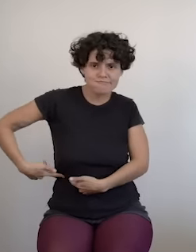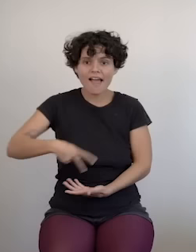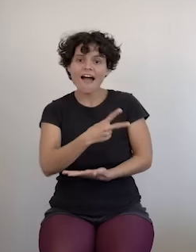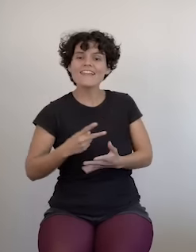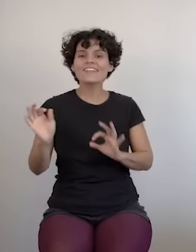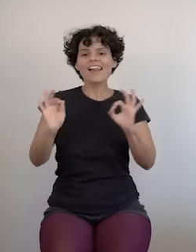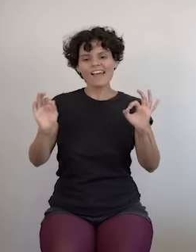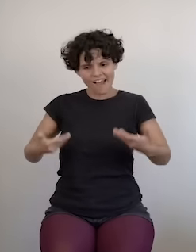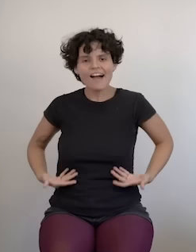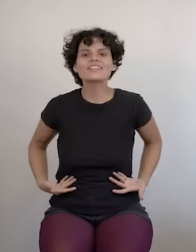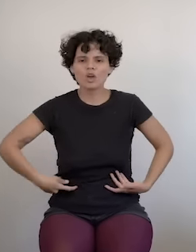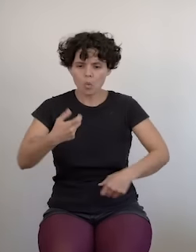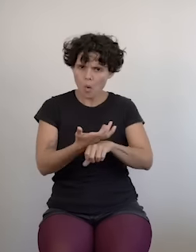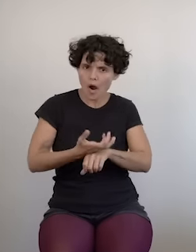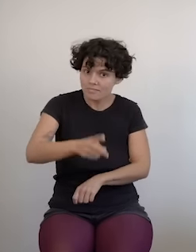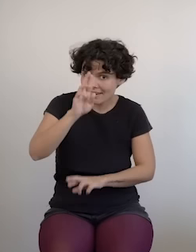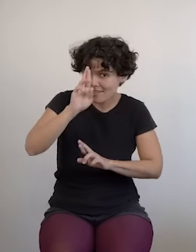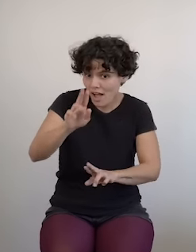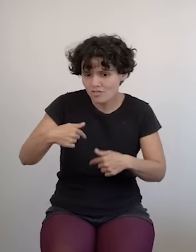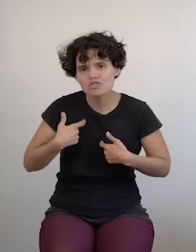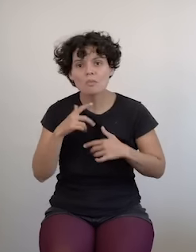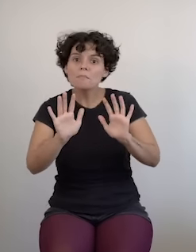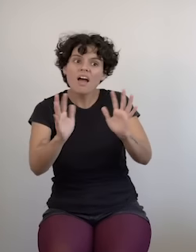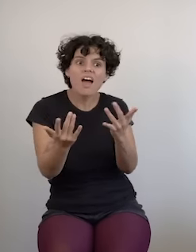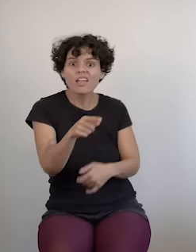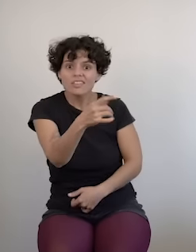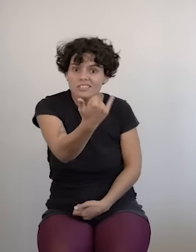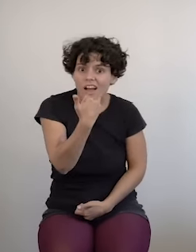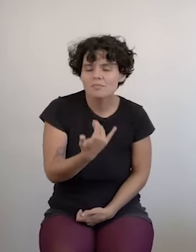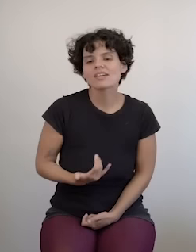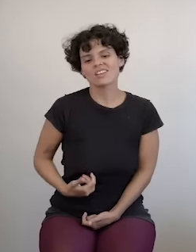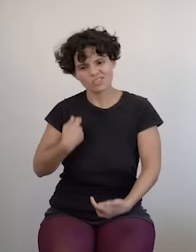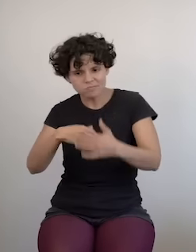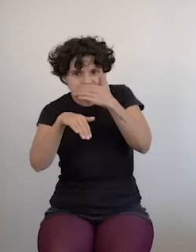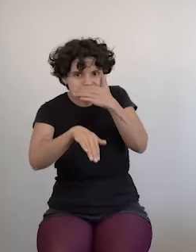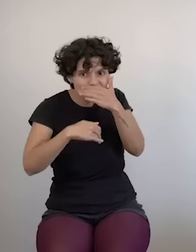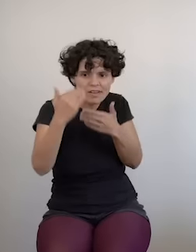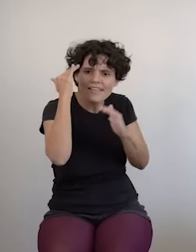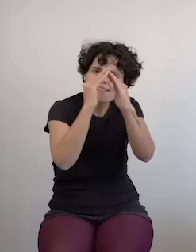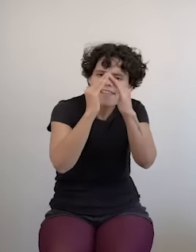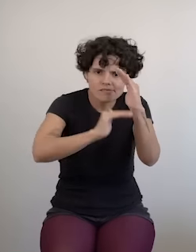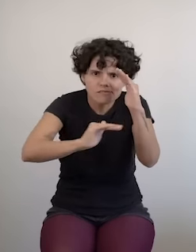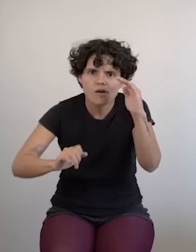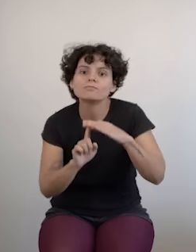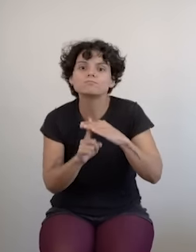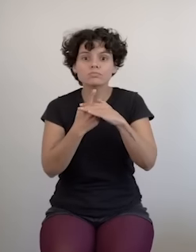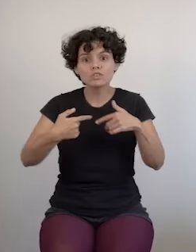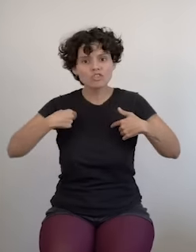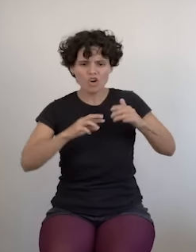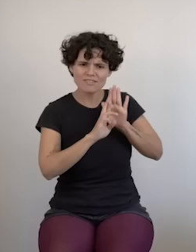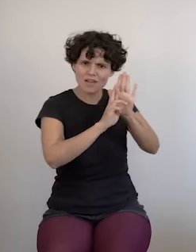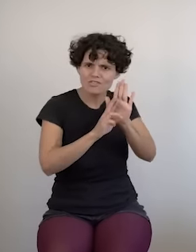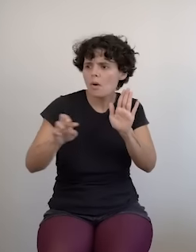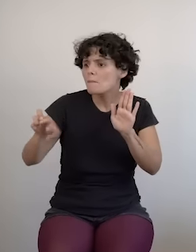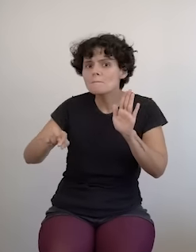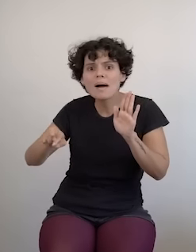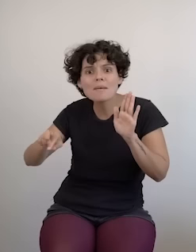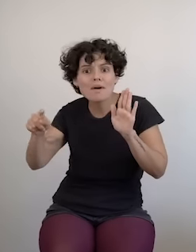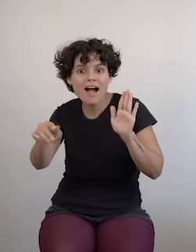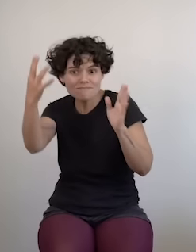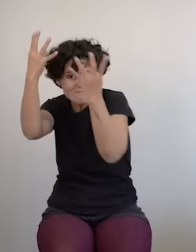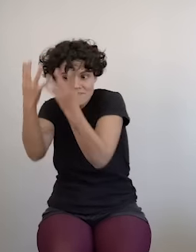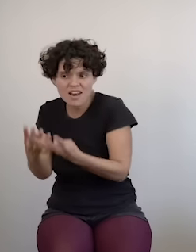la cicatriz, weón, con respeto, pero esperando que lo llame. Este rap que nació en este mami, represento a ese